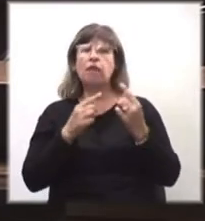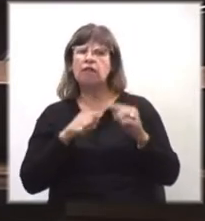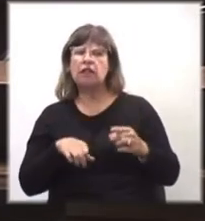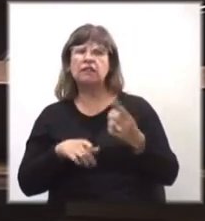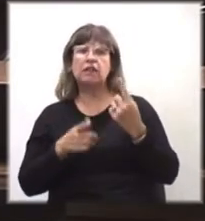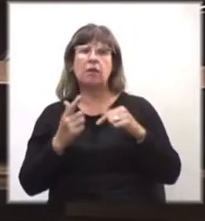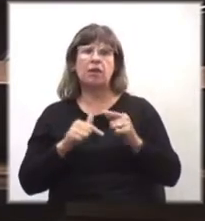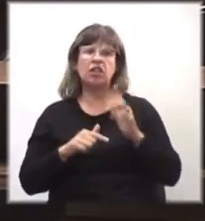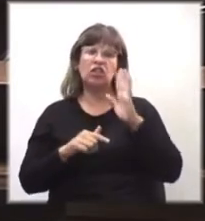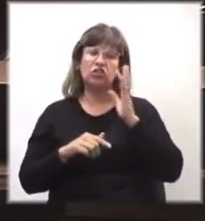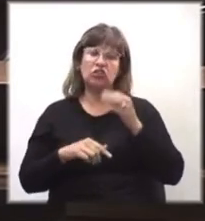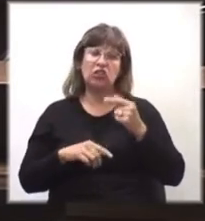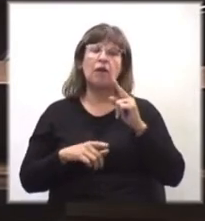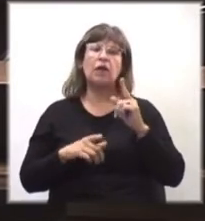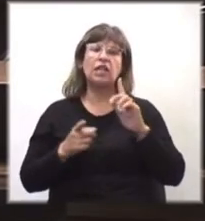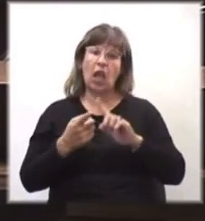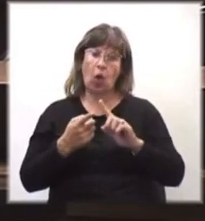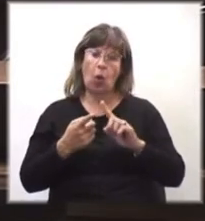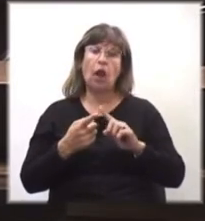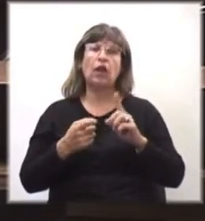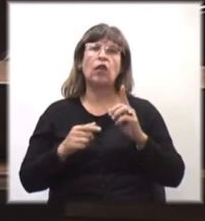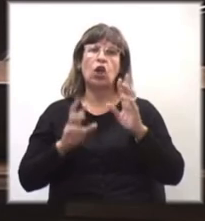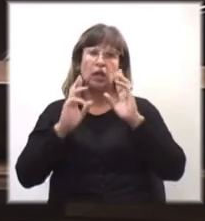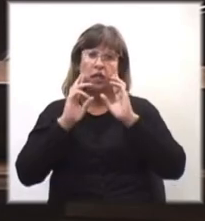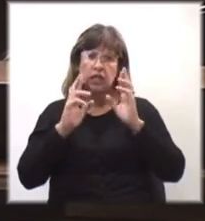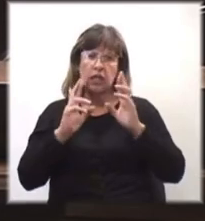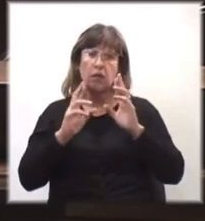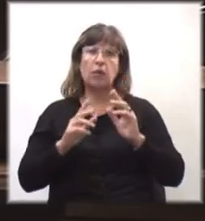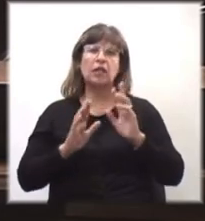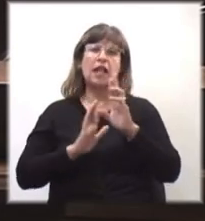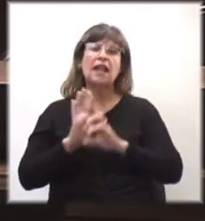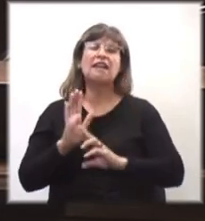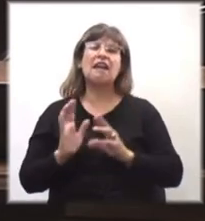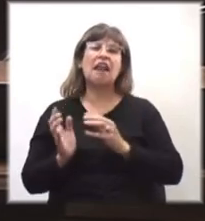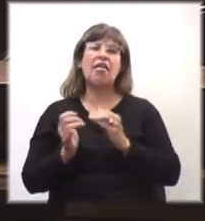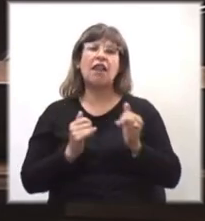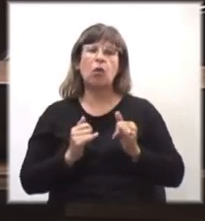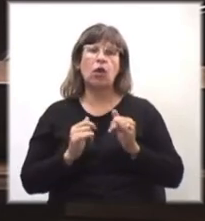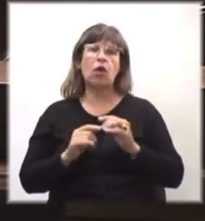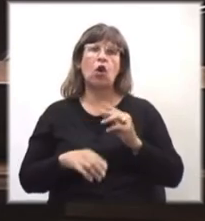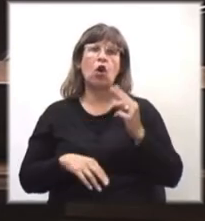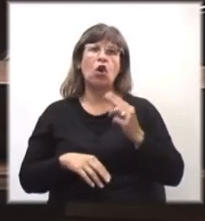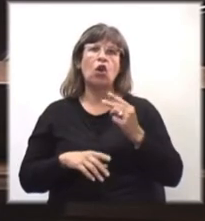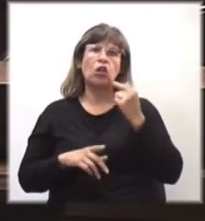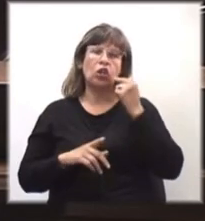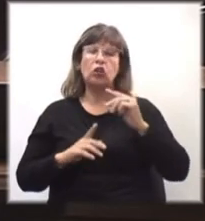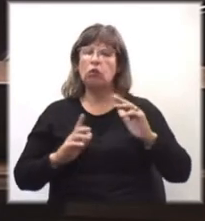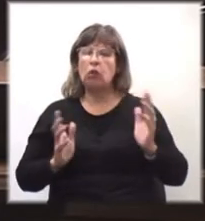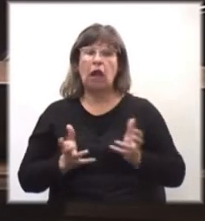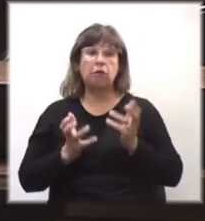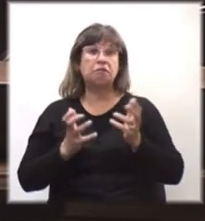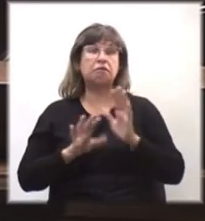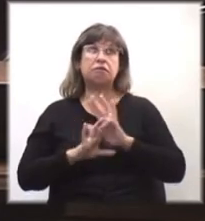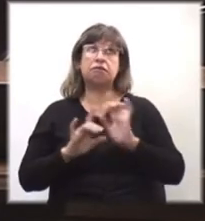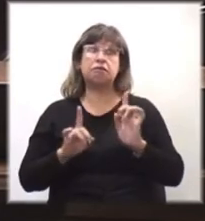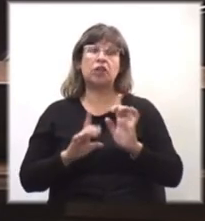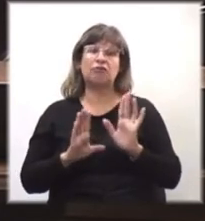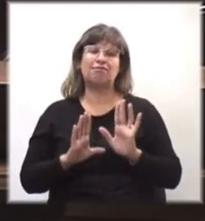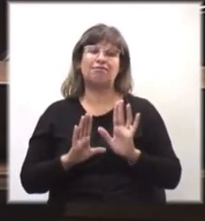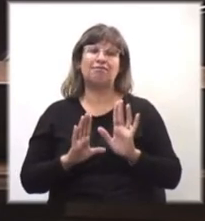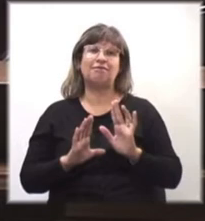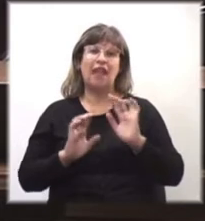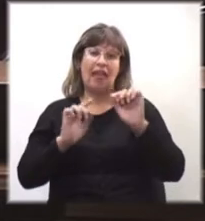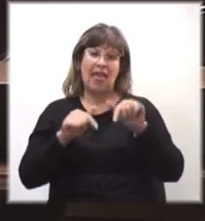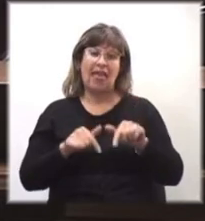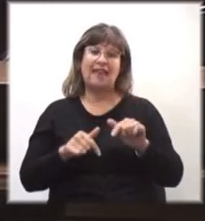saben que acuerdan y saben que respetan las reglas de juego y nunca incendian la pradera. Entonces, este